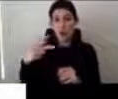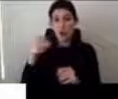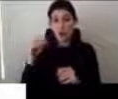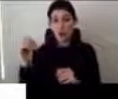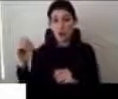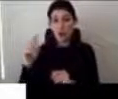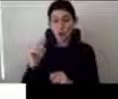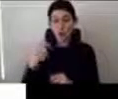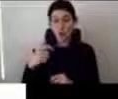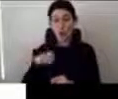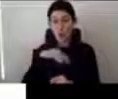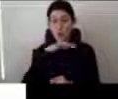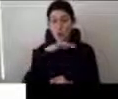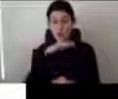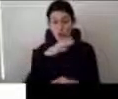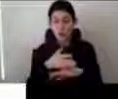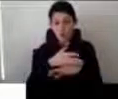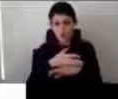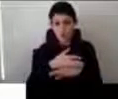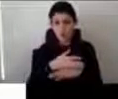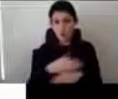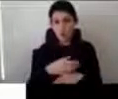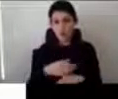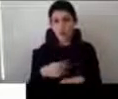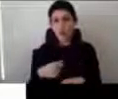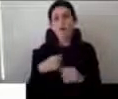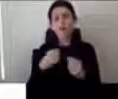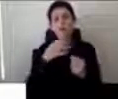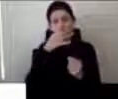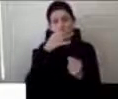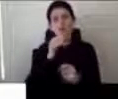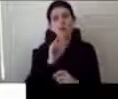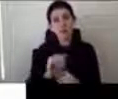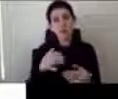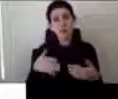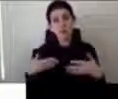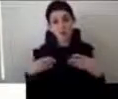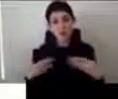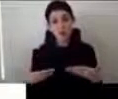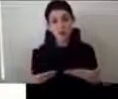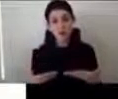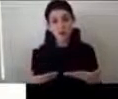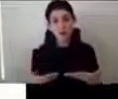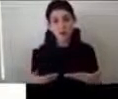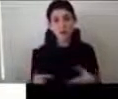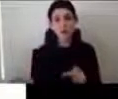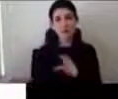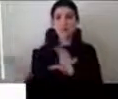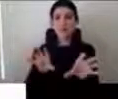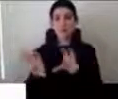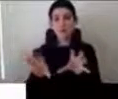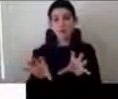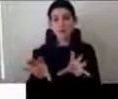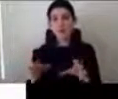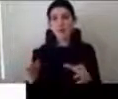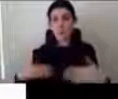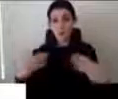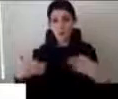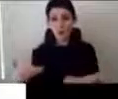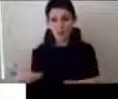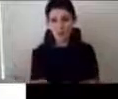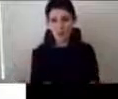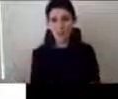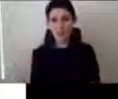cierto? Y puedo decir que sí es motivadora. Tenemos que ver actividades que sean motivadoras.